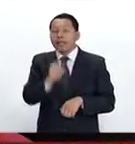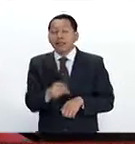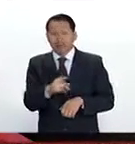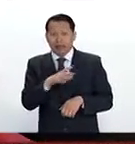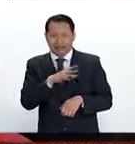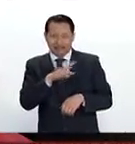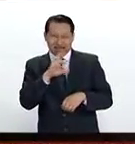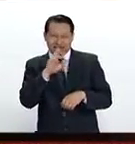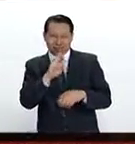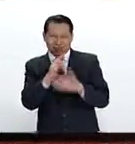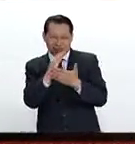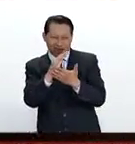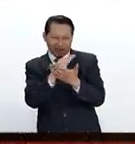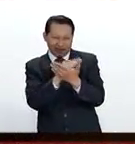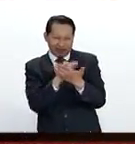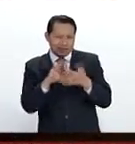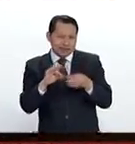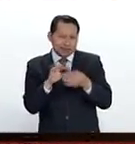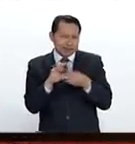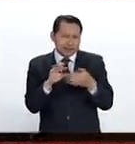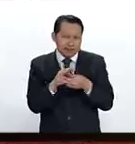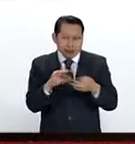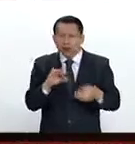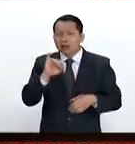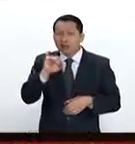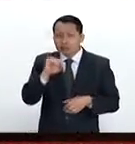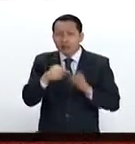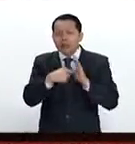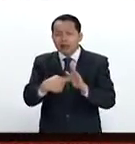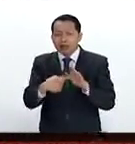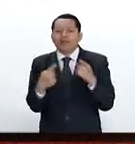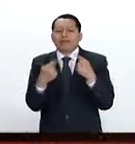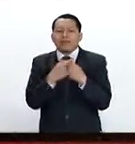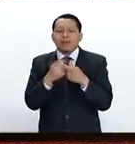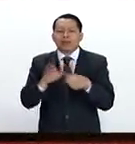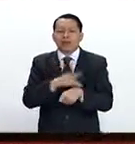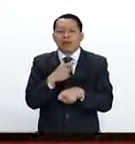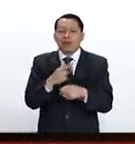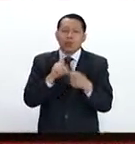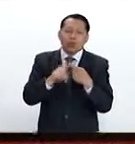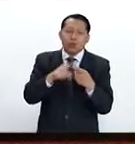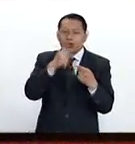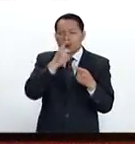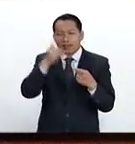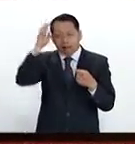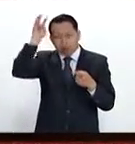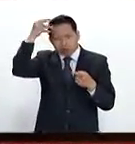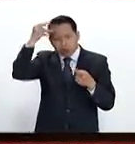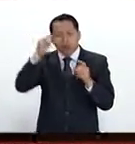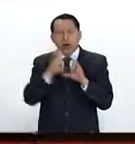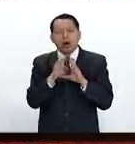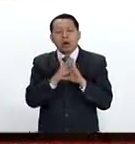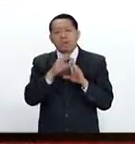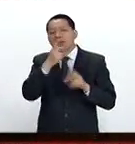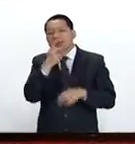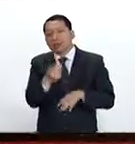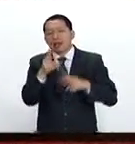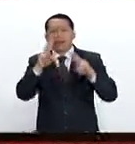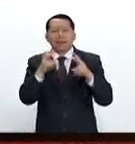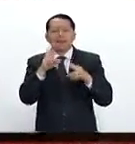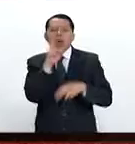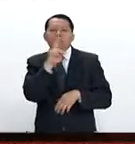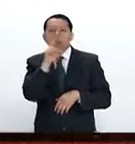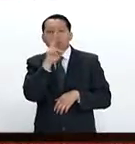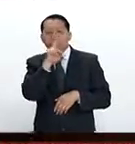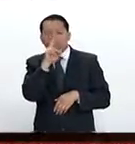esta conferencia de seguridad hacían notar precisamente estas contradicciones y ponían por un lado declaraciones de Donald Trump sobre el tema Rusia